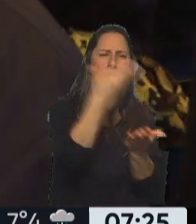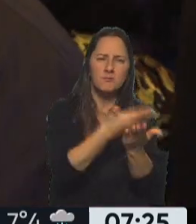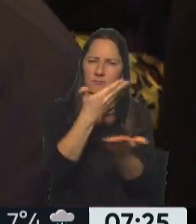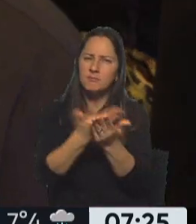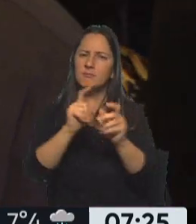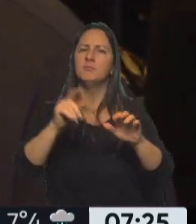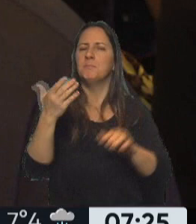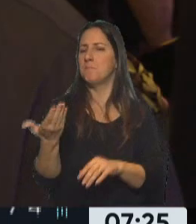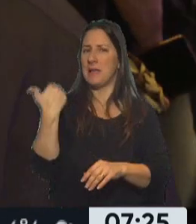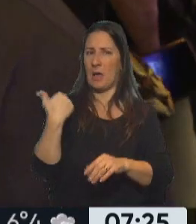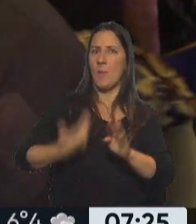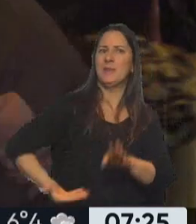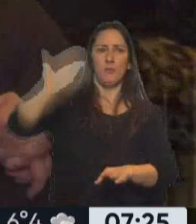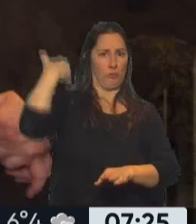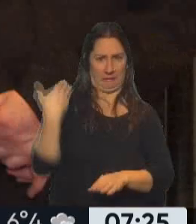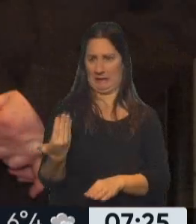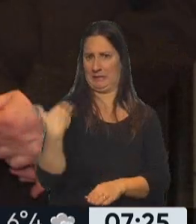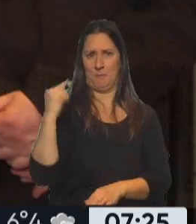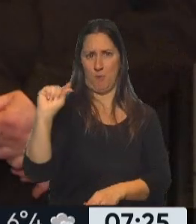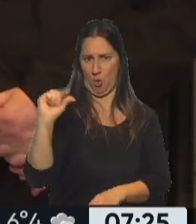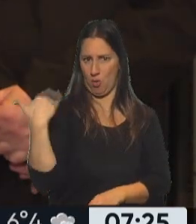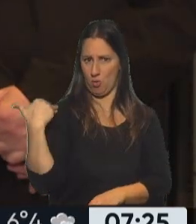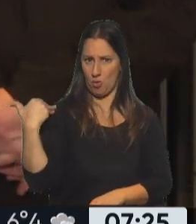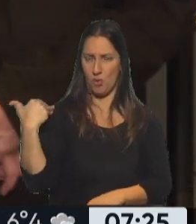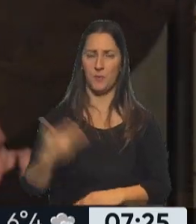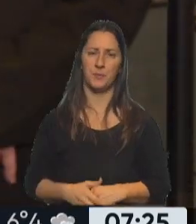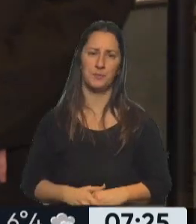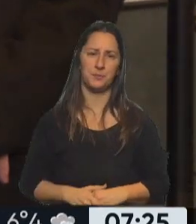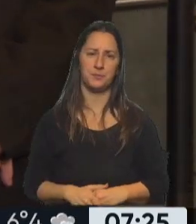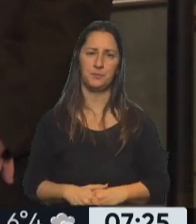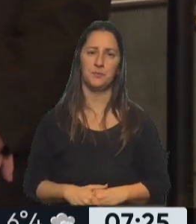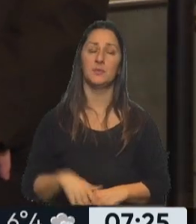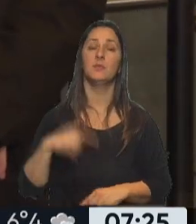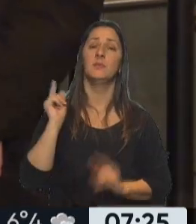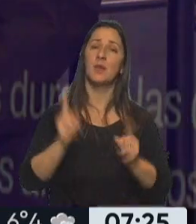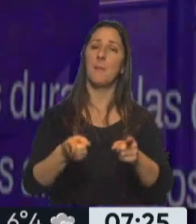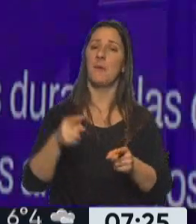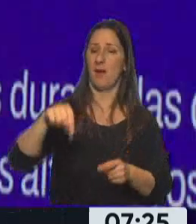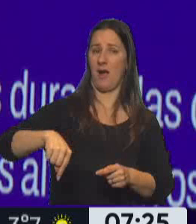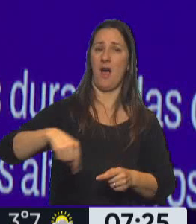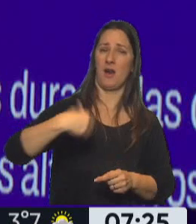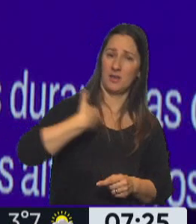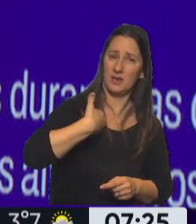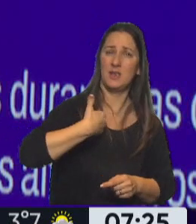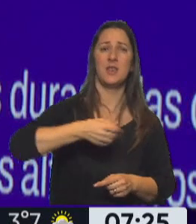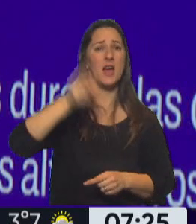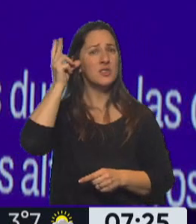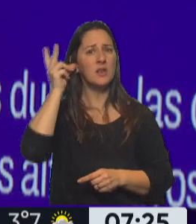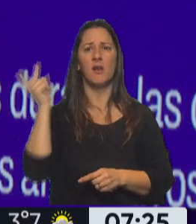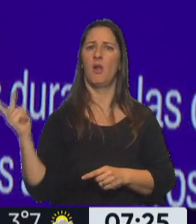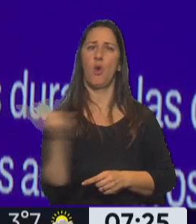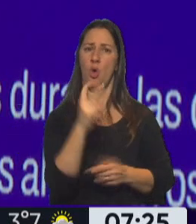que es un pasado reciente, y es un pasado que también, inclusive a nuestros países, a Chile y Argentina, nos